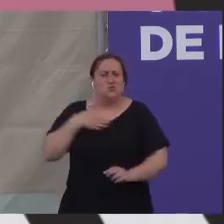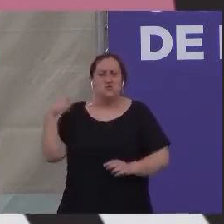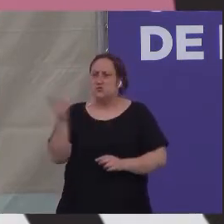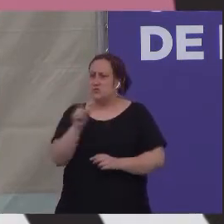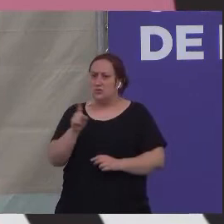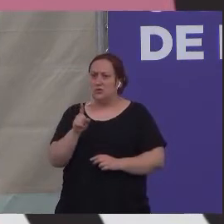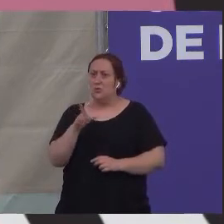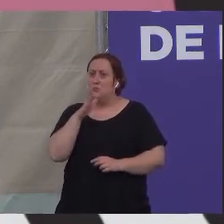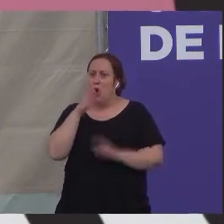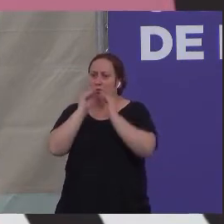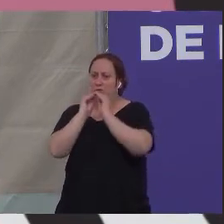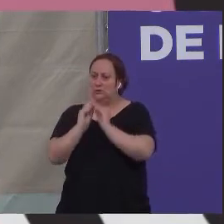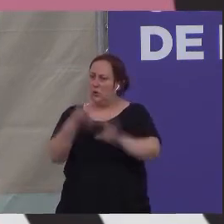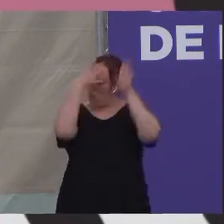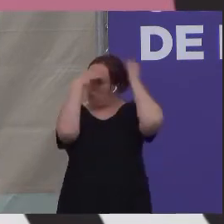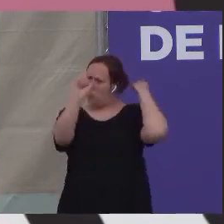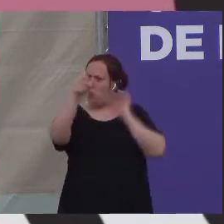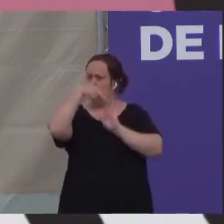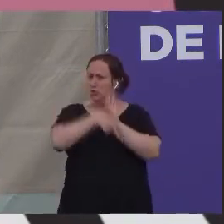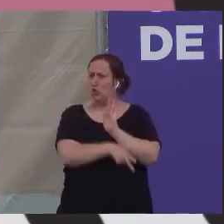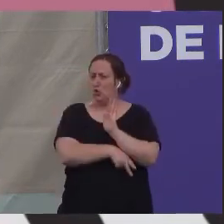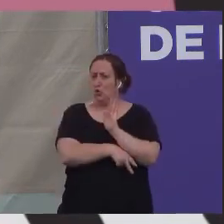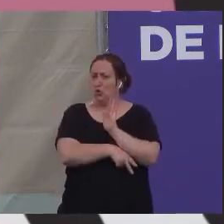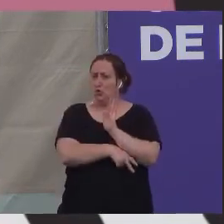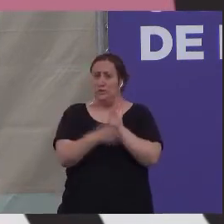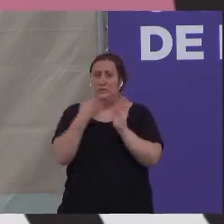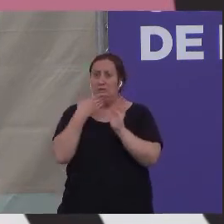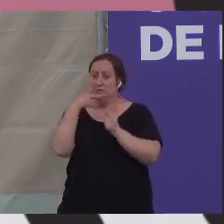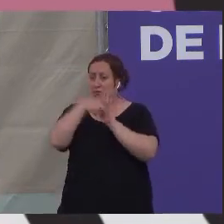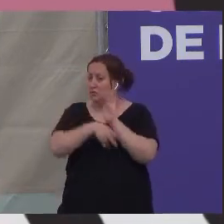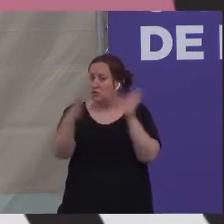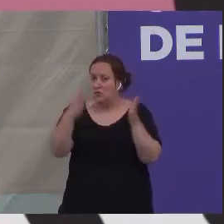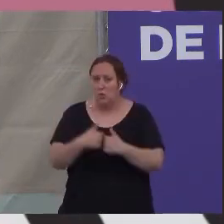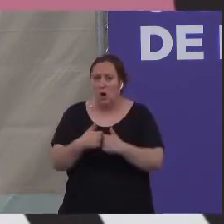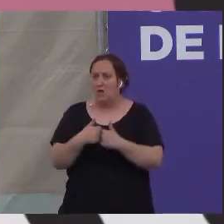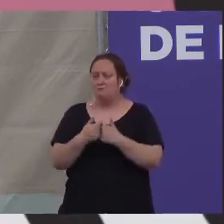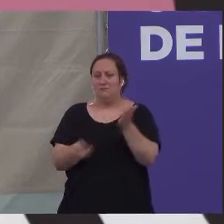hacer protocolos para ello. Si no, vamos a repetir las mismas actuaciones.